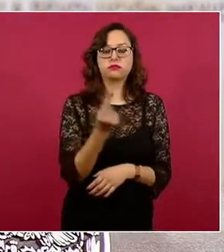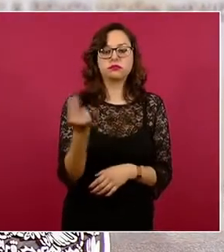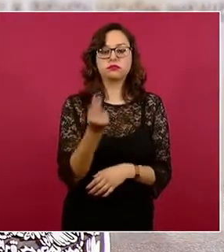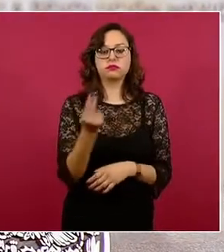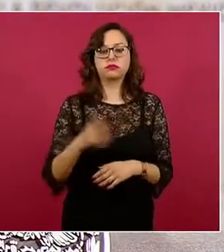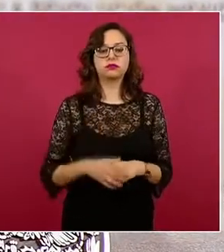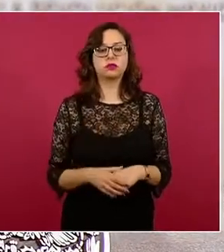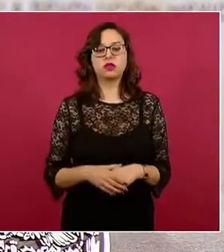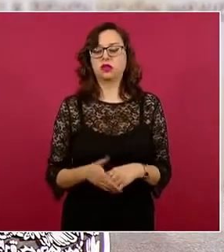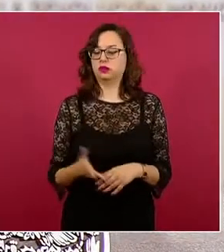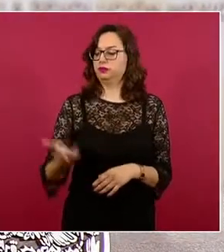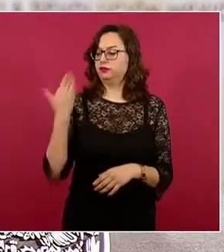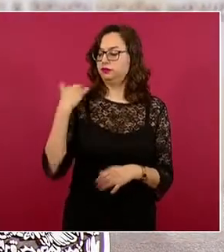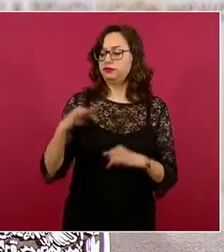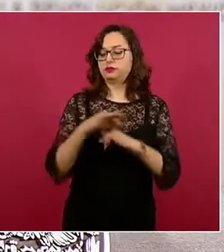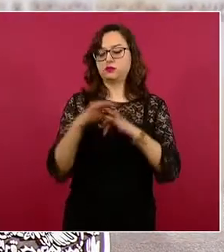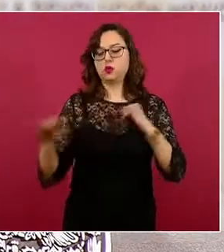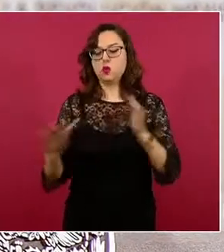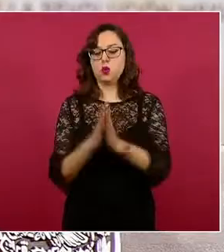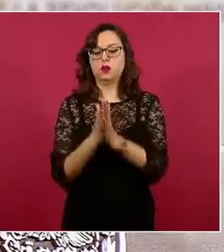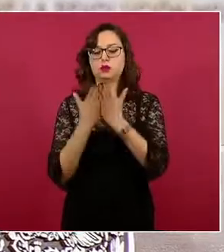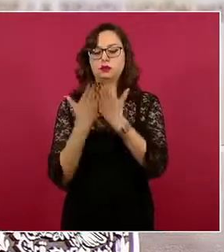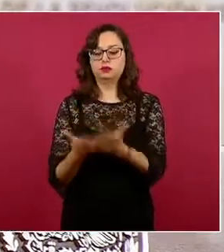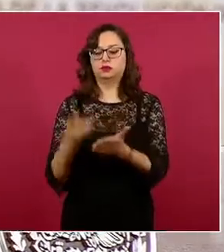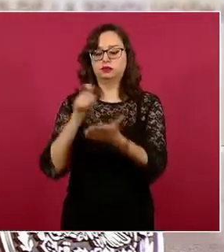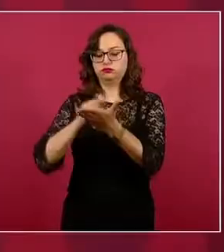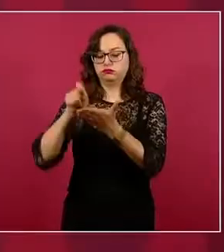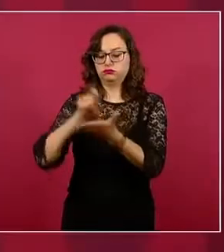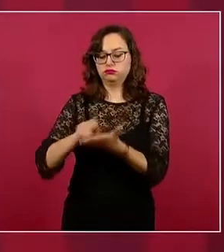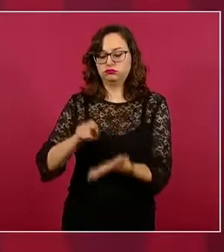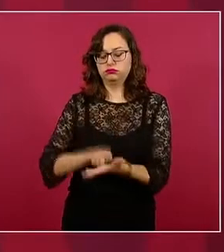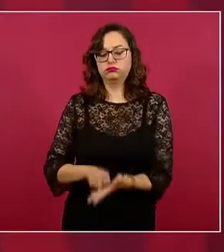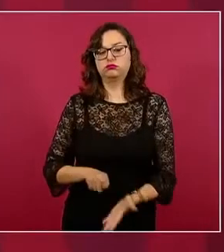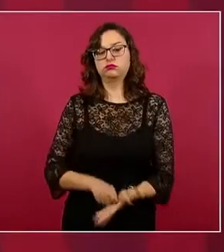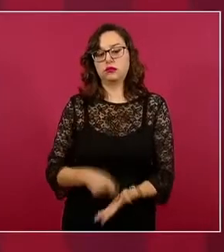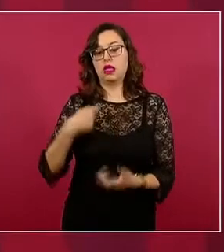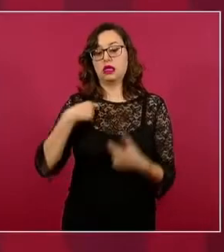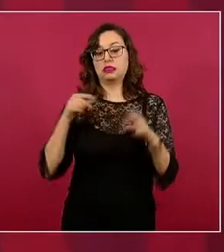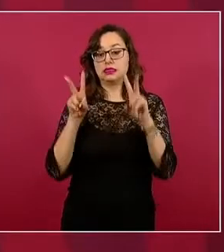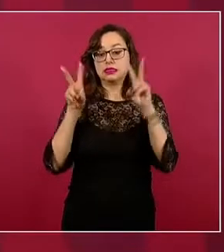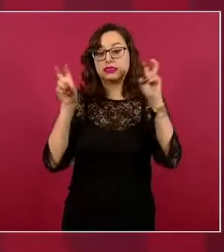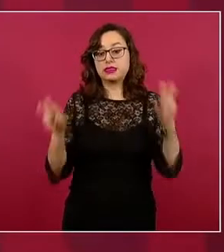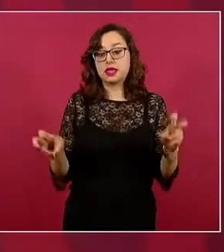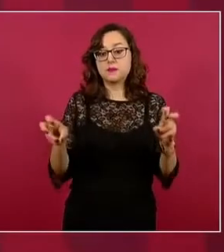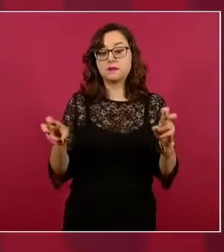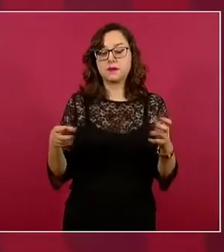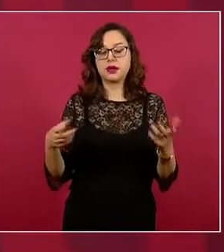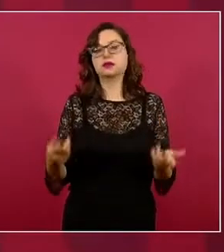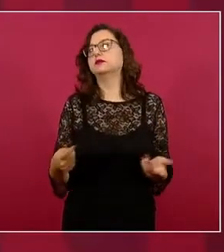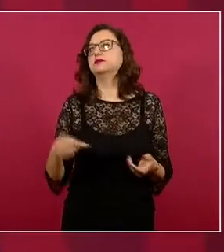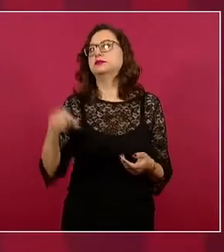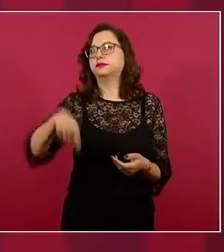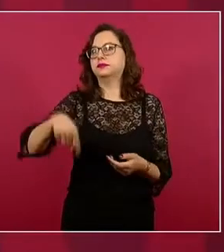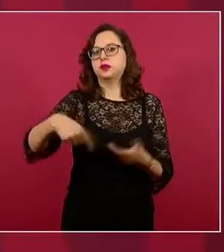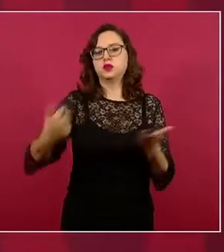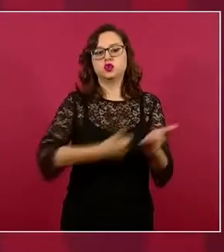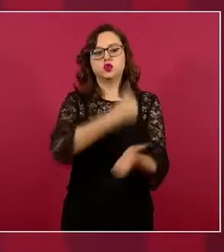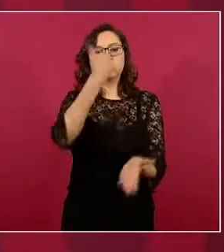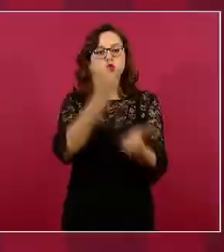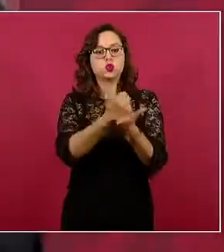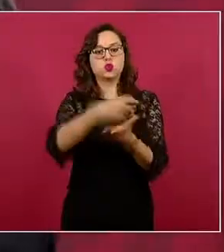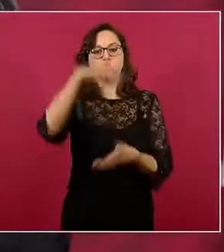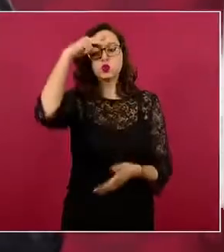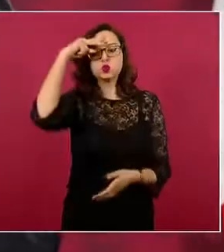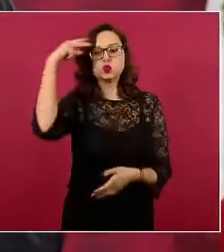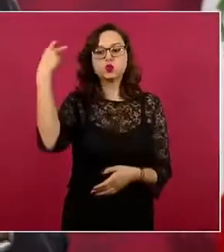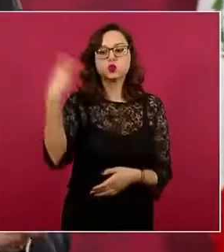escribí en mi último libro sobre cómo la Ciudad de México llegó a ser